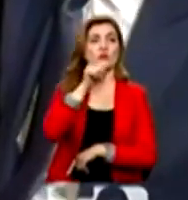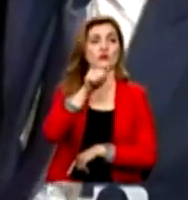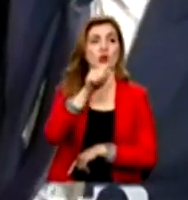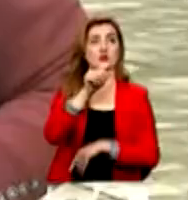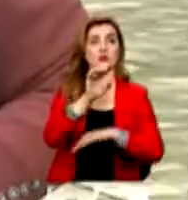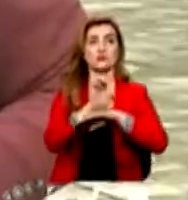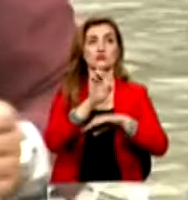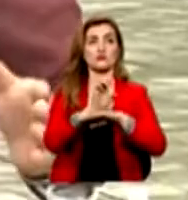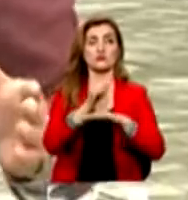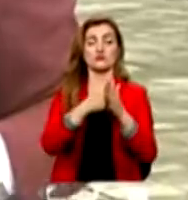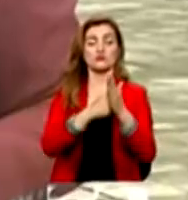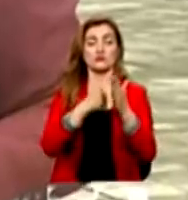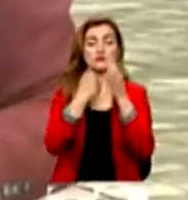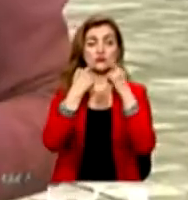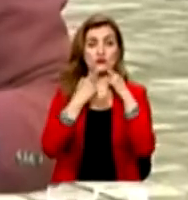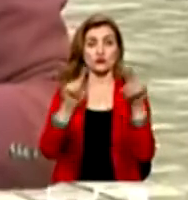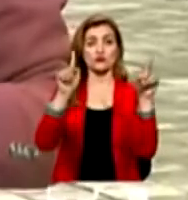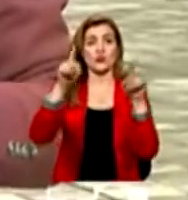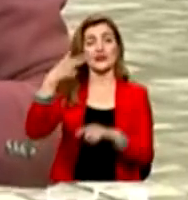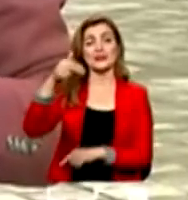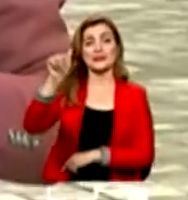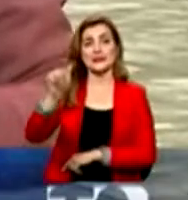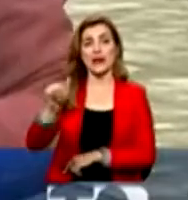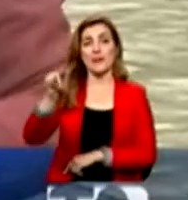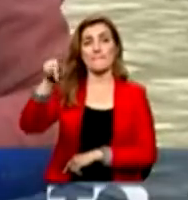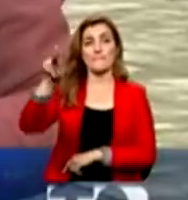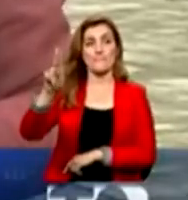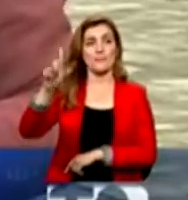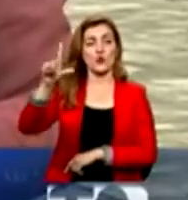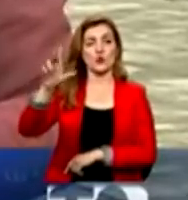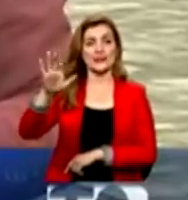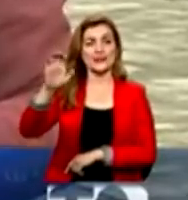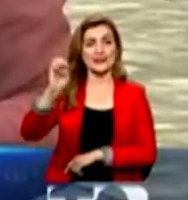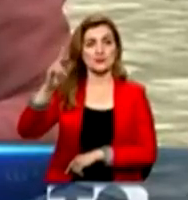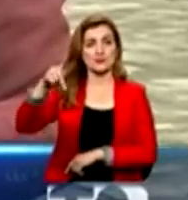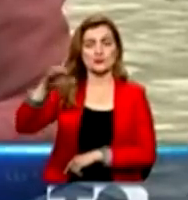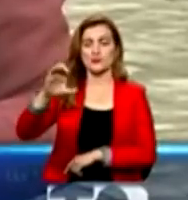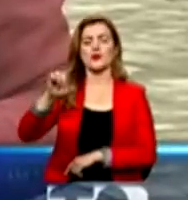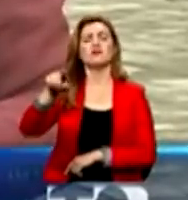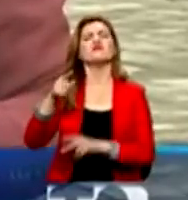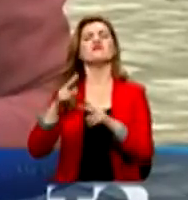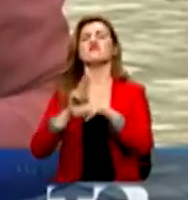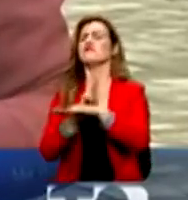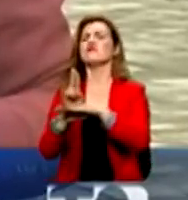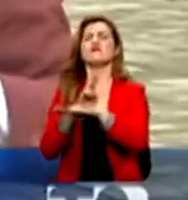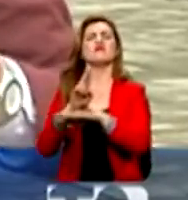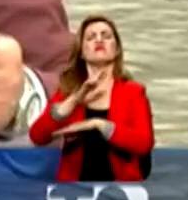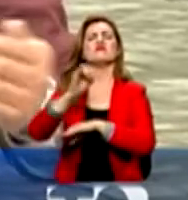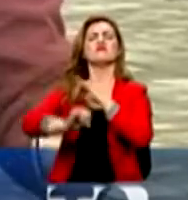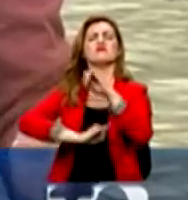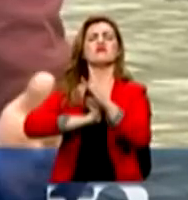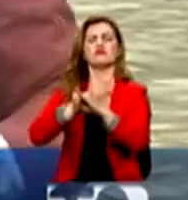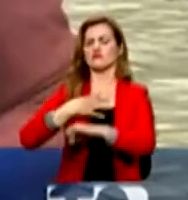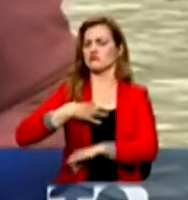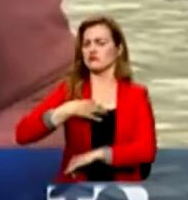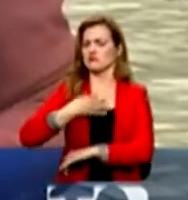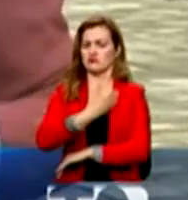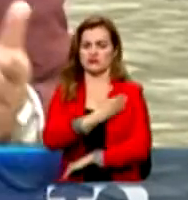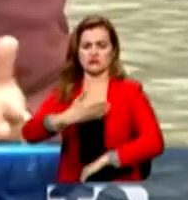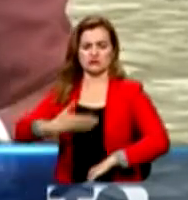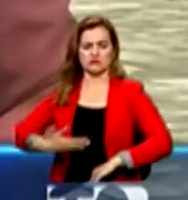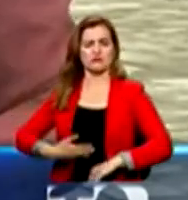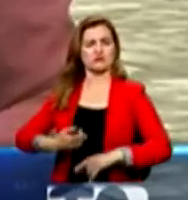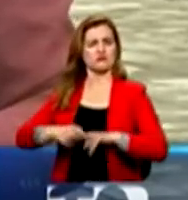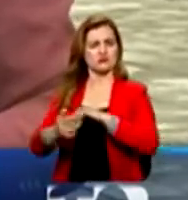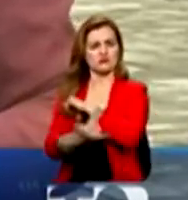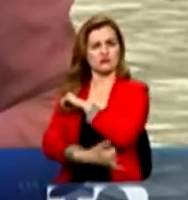en el Ecuador. La declaración de Chapultepec es un instrumento internacional que expresa la voluntad presidencial de los estados. En